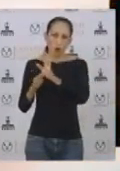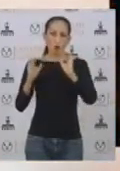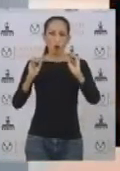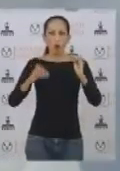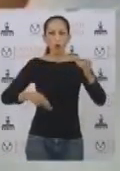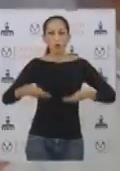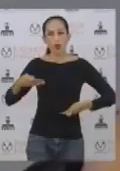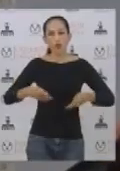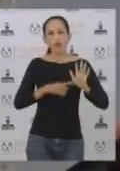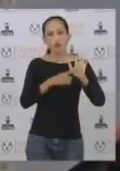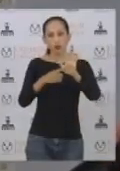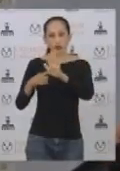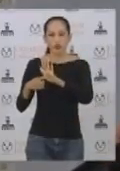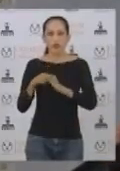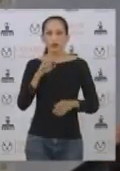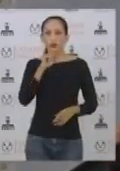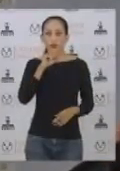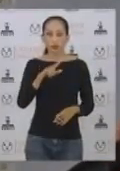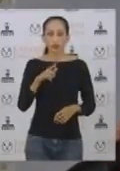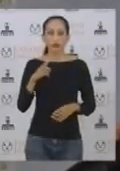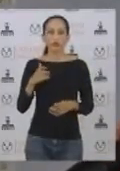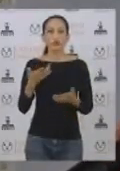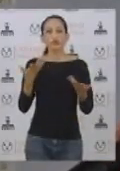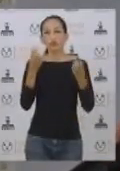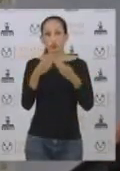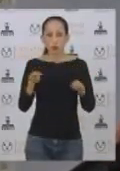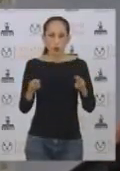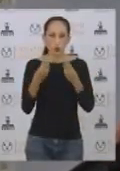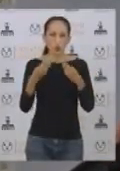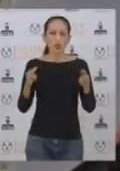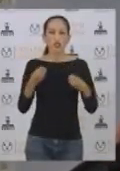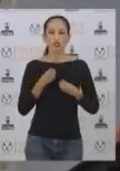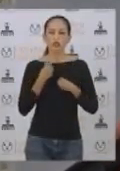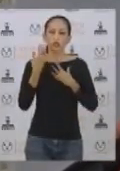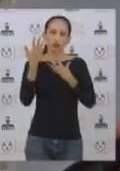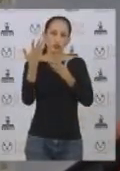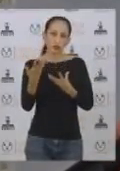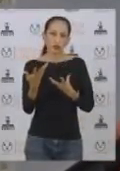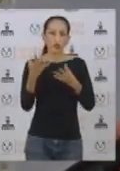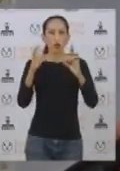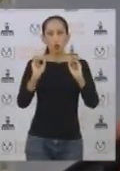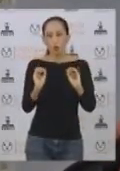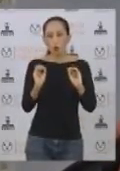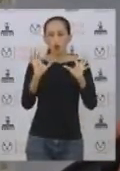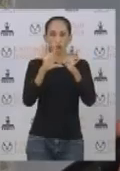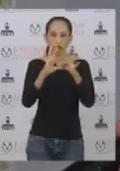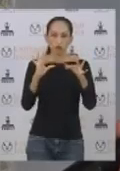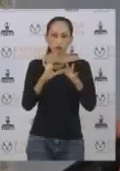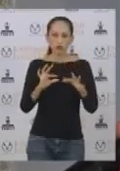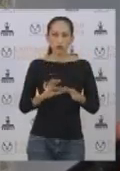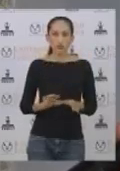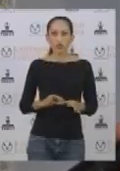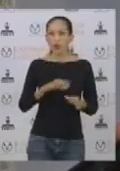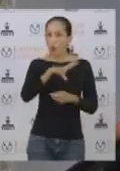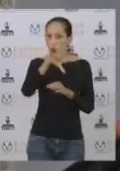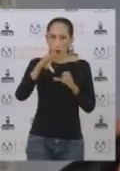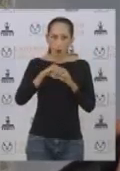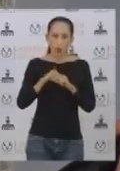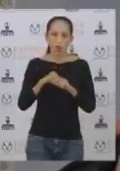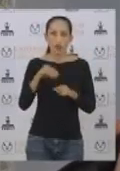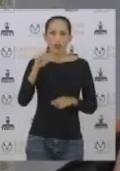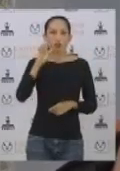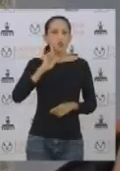escena. Vamos a tener un recital con música, poesía y narrativa de la maestra Altair Tejeda, que se